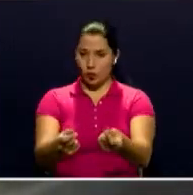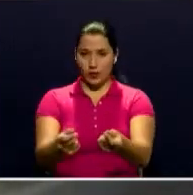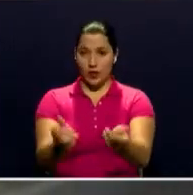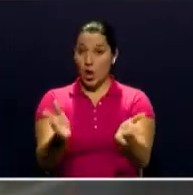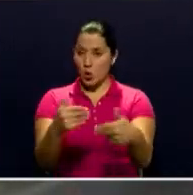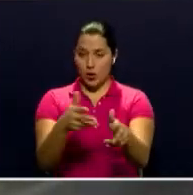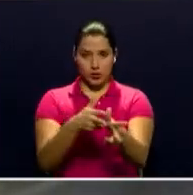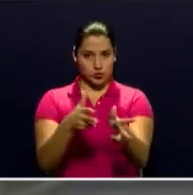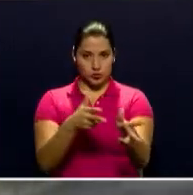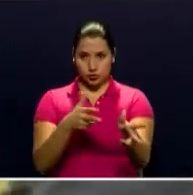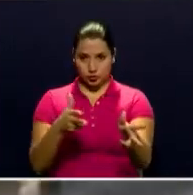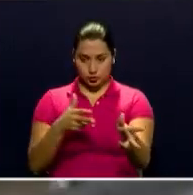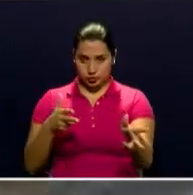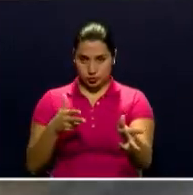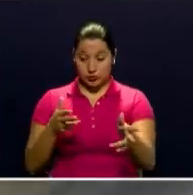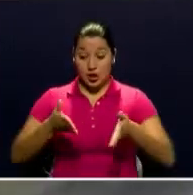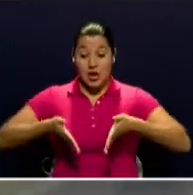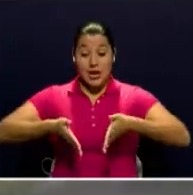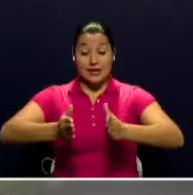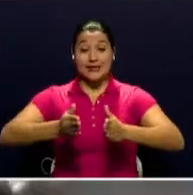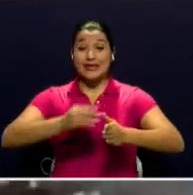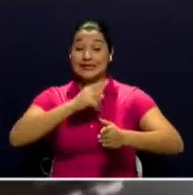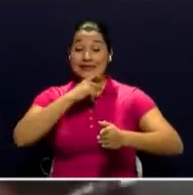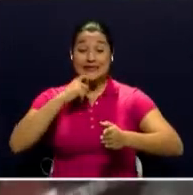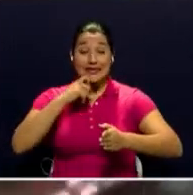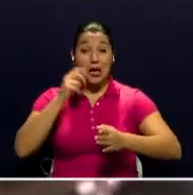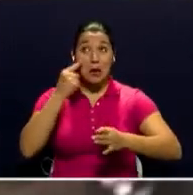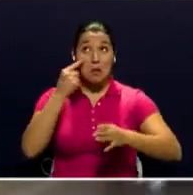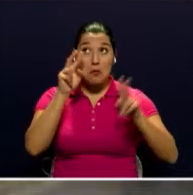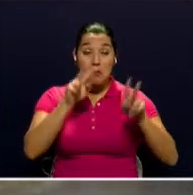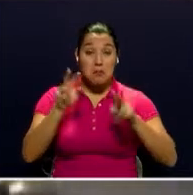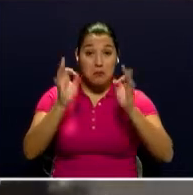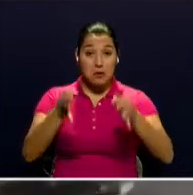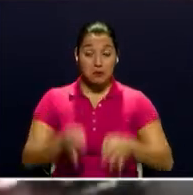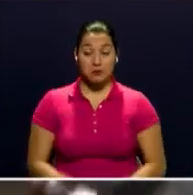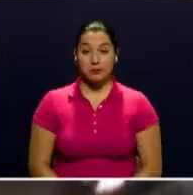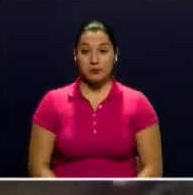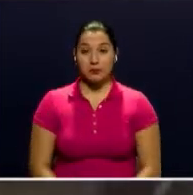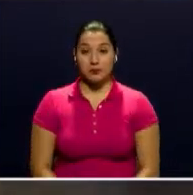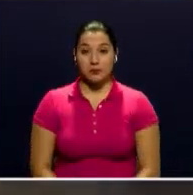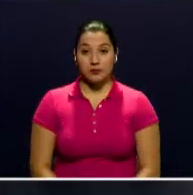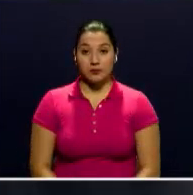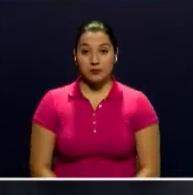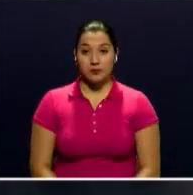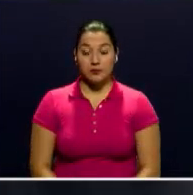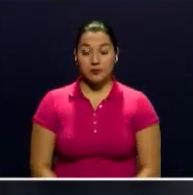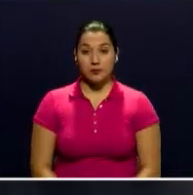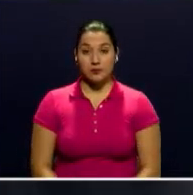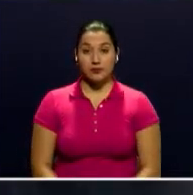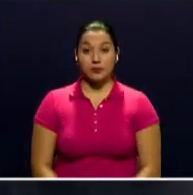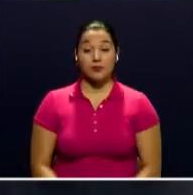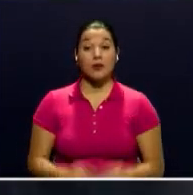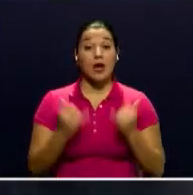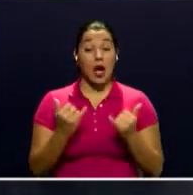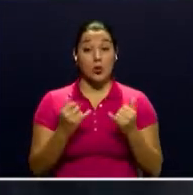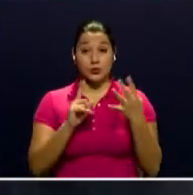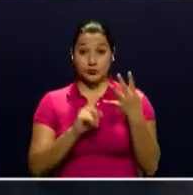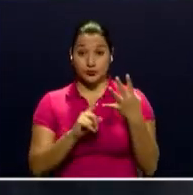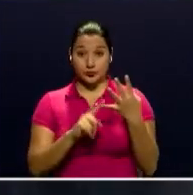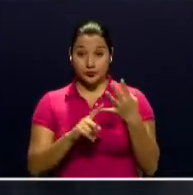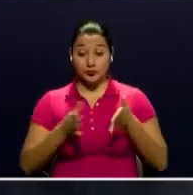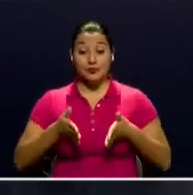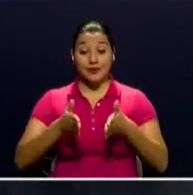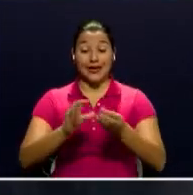fluidas. La capa de rodaje seca y buena visibilidad en este sector. Nos movemos hacia